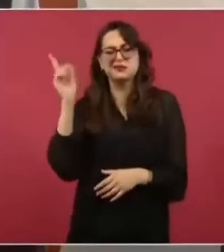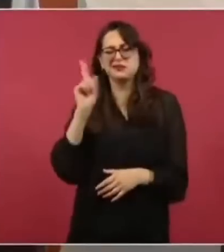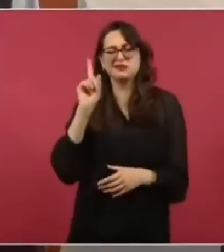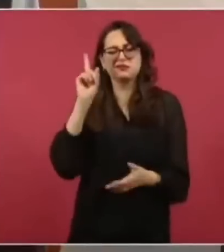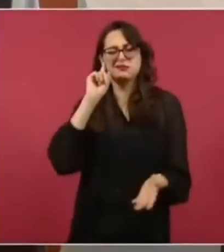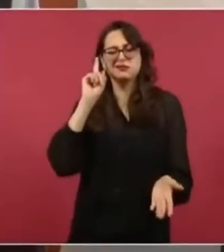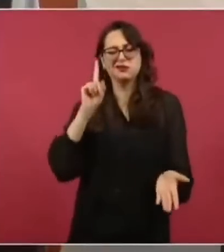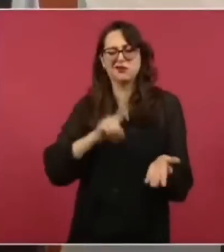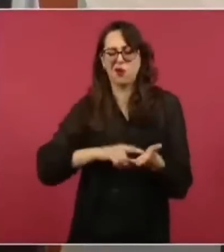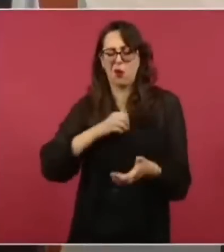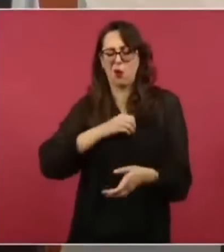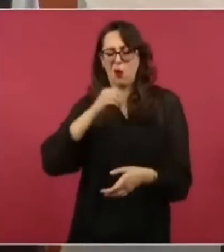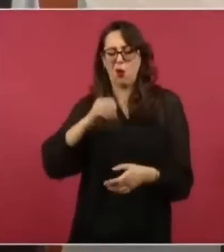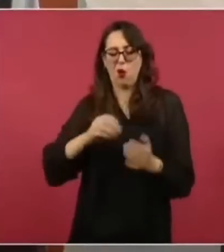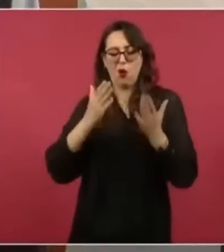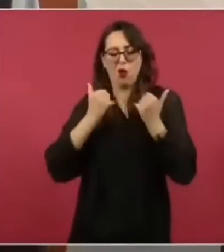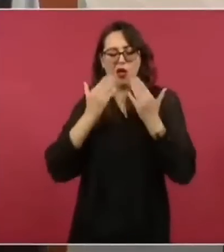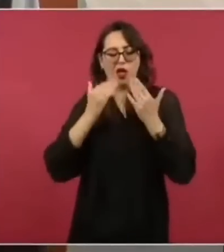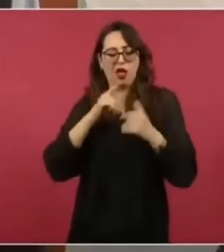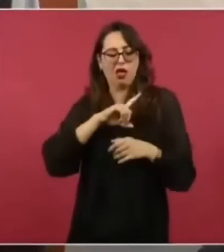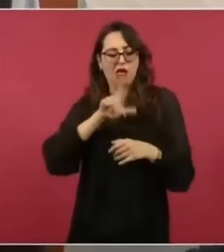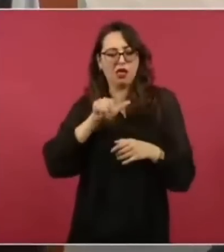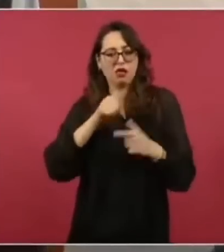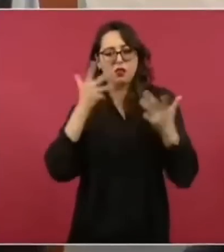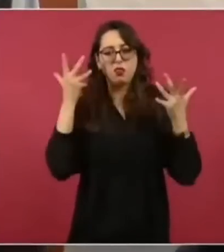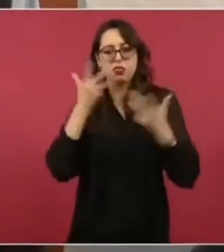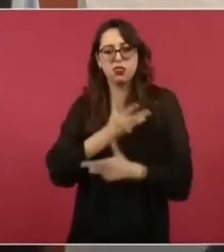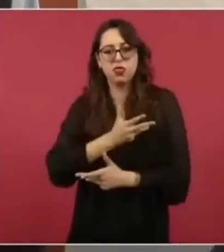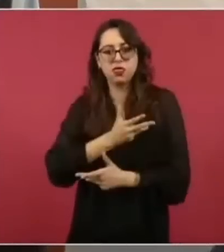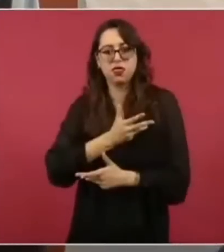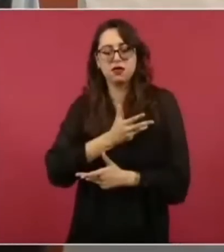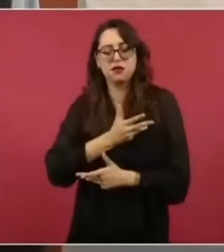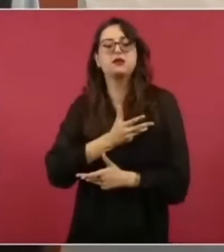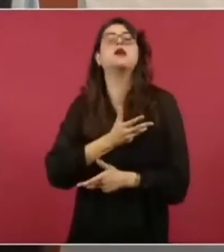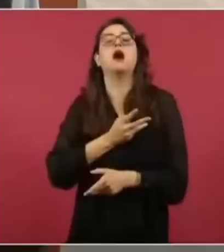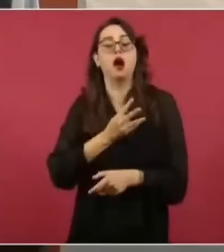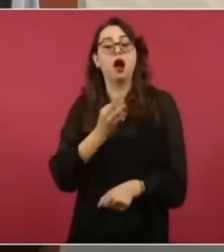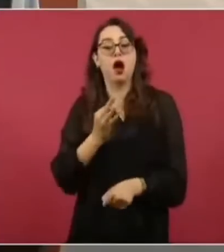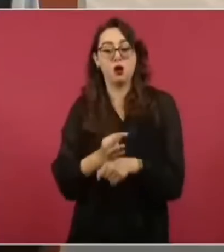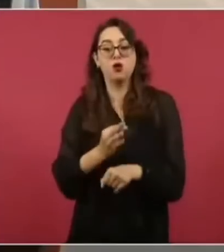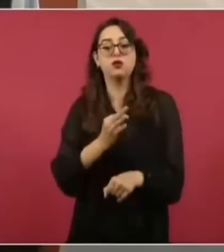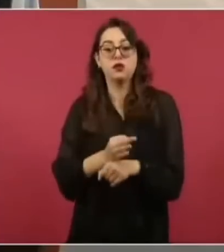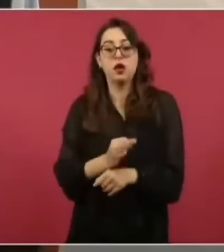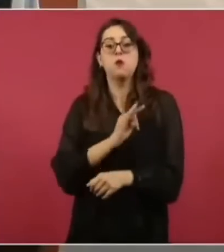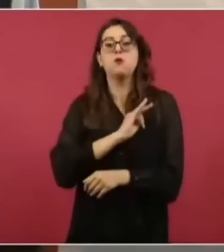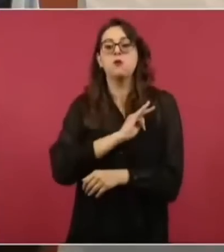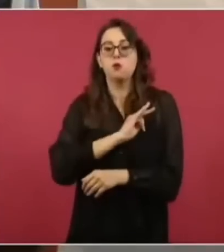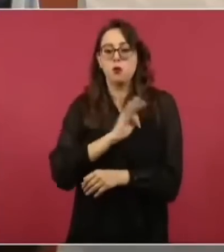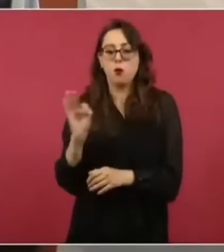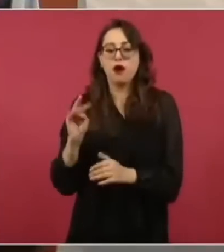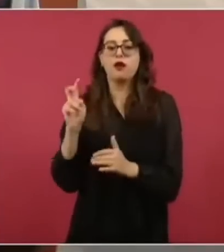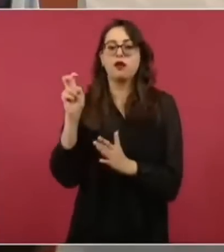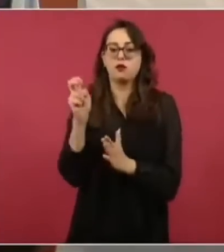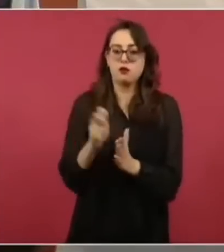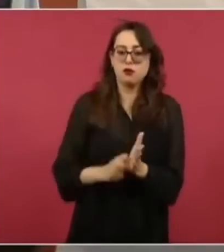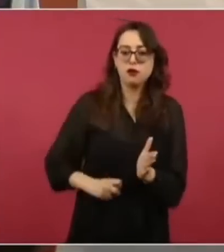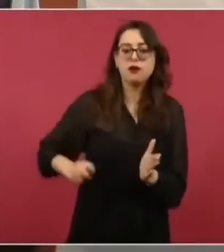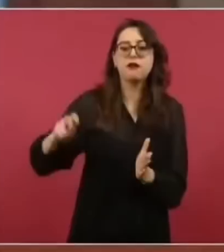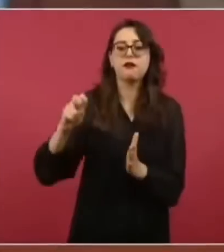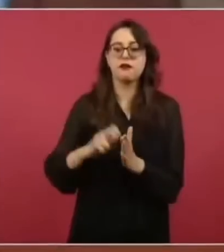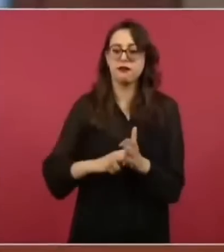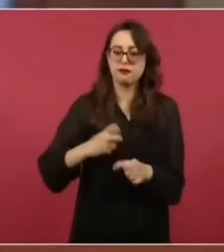campaña. Pero aún es tiempo de atender las causas del problema